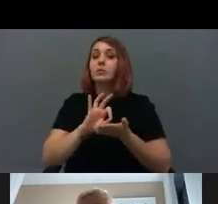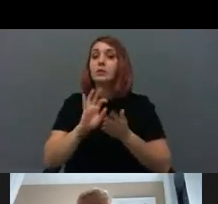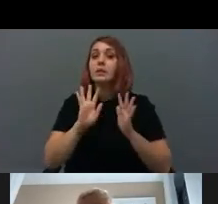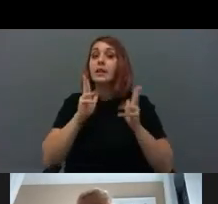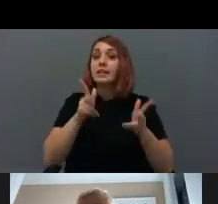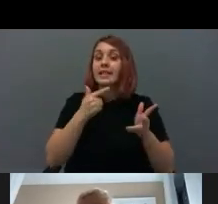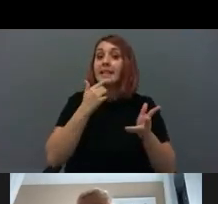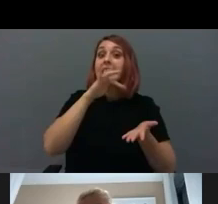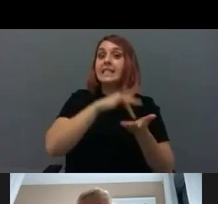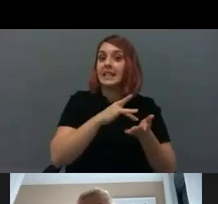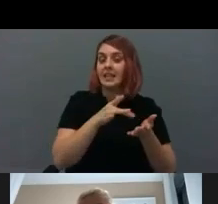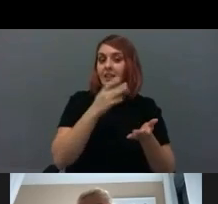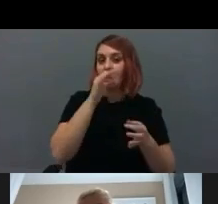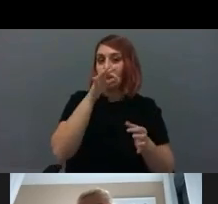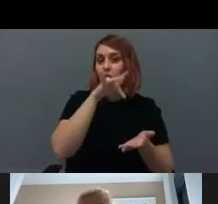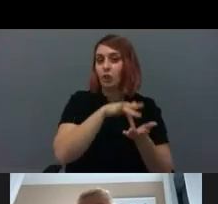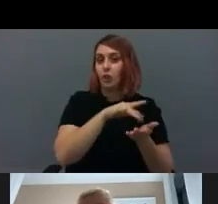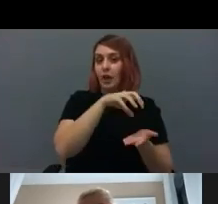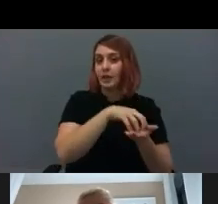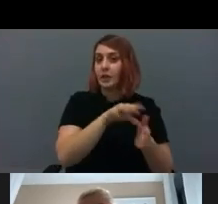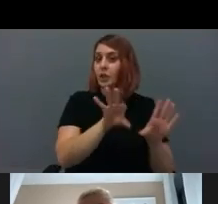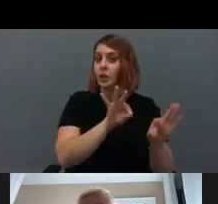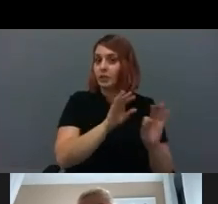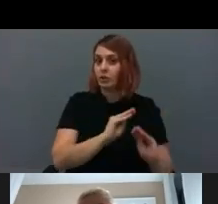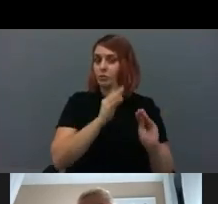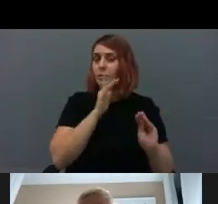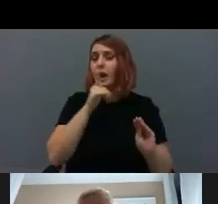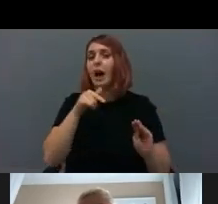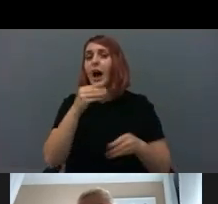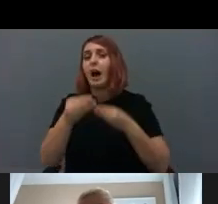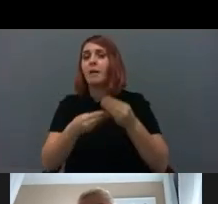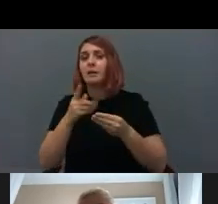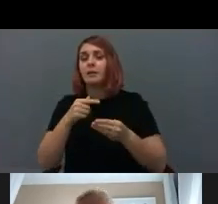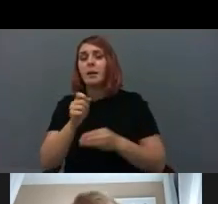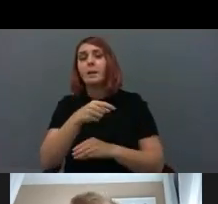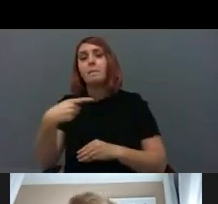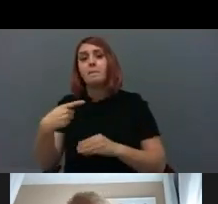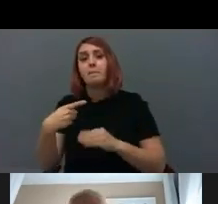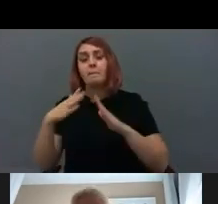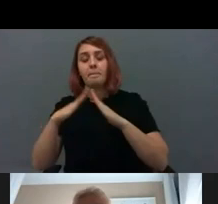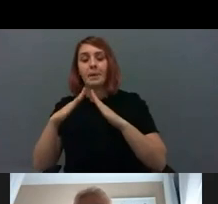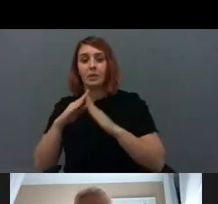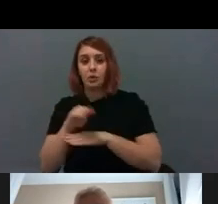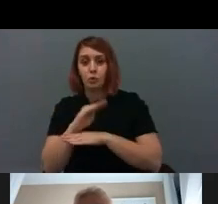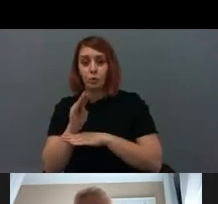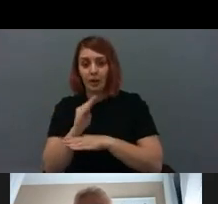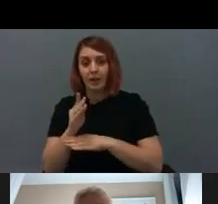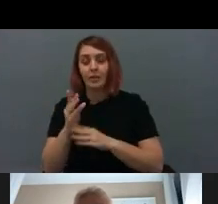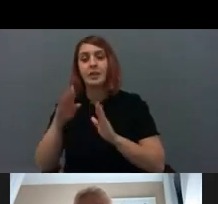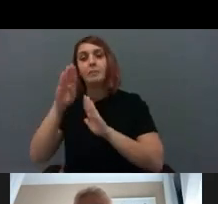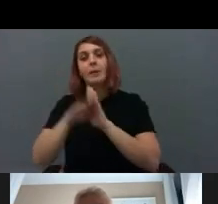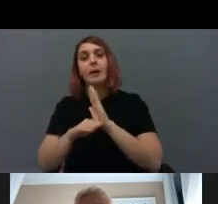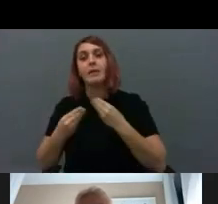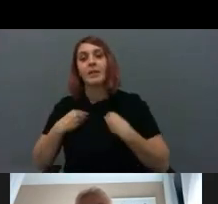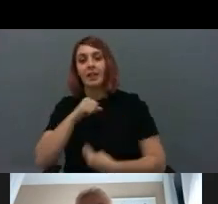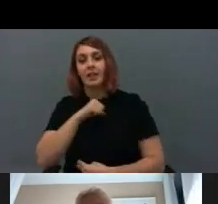y cuando además estén en el centro de sus decisiones, pero hablábamos también de pisos tutelados y programas de vida independiente, que en muchos de los casos